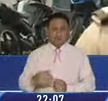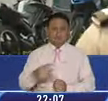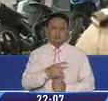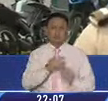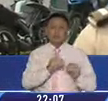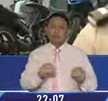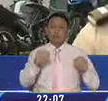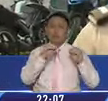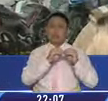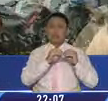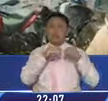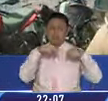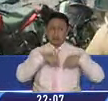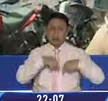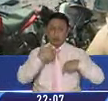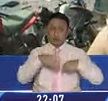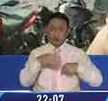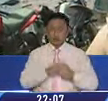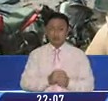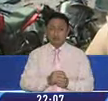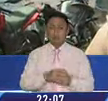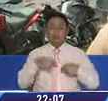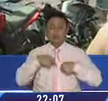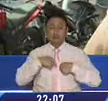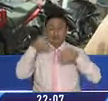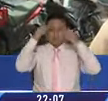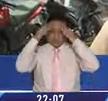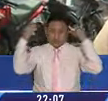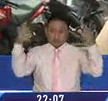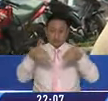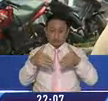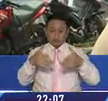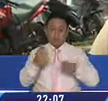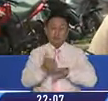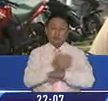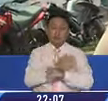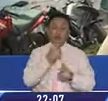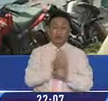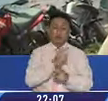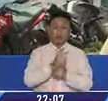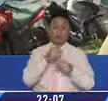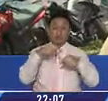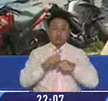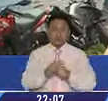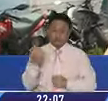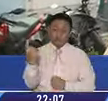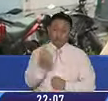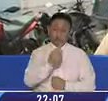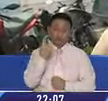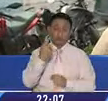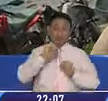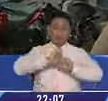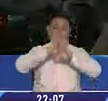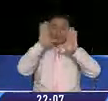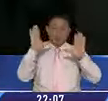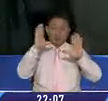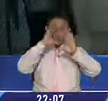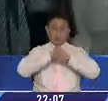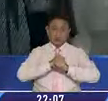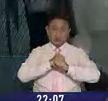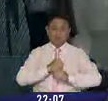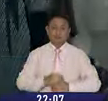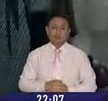aumento de la criminalidad. Nosotros estamos encaminados a todo el tema preventivo, se realizan las rondas de igual forma tanto en el día como en la noche.